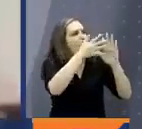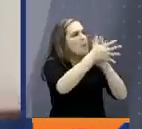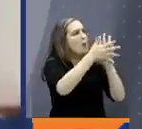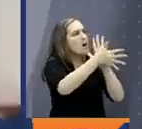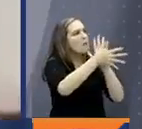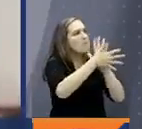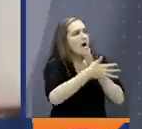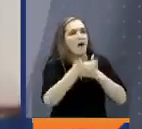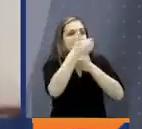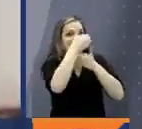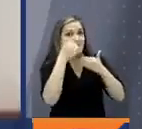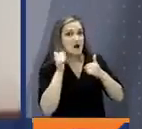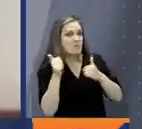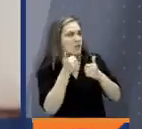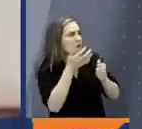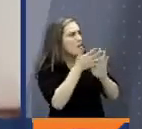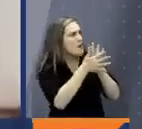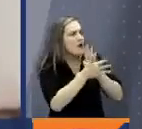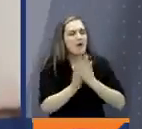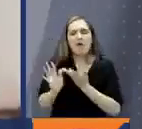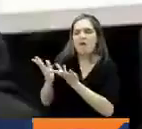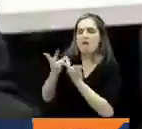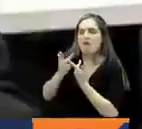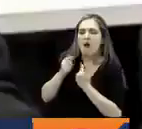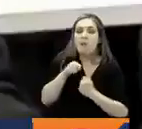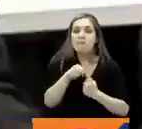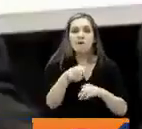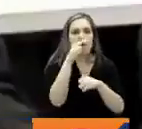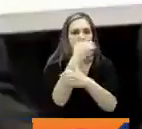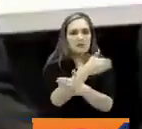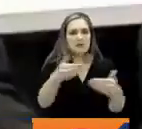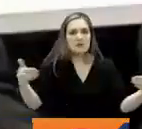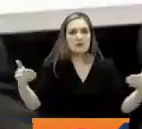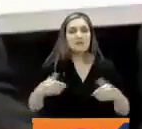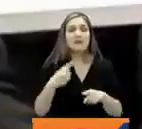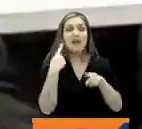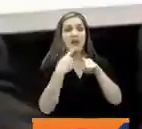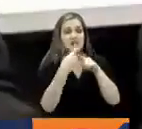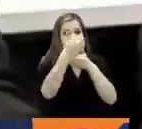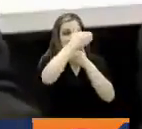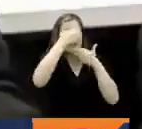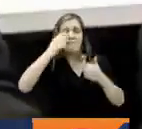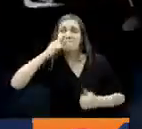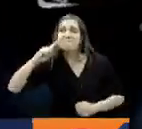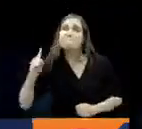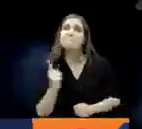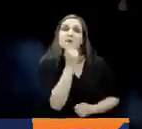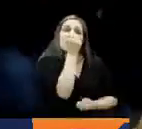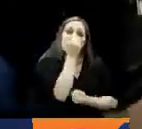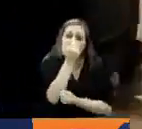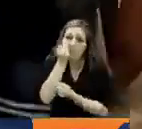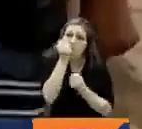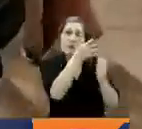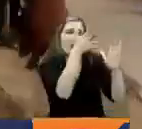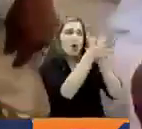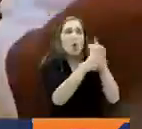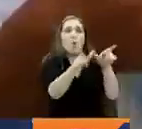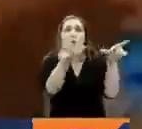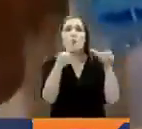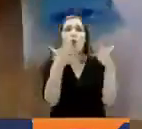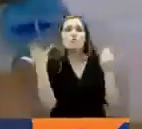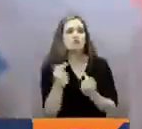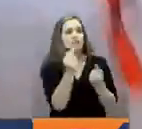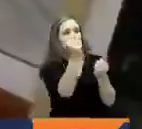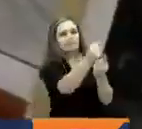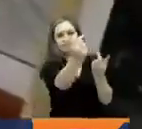y específicamente acá se habla de ex integrantes de las farc por primera vez se entregaron información sobre sitios en los